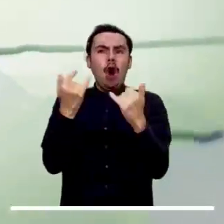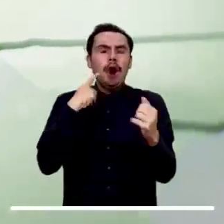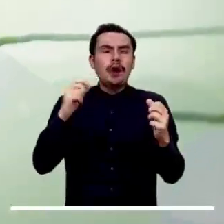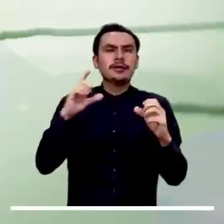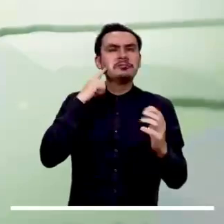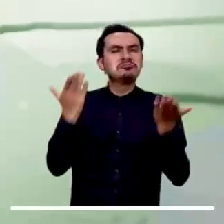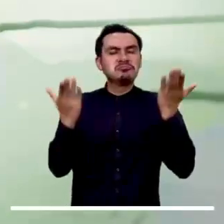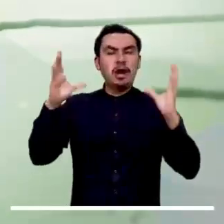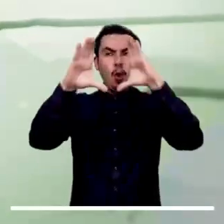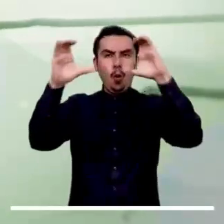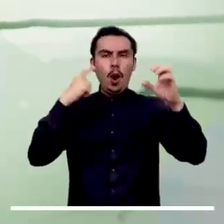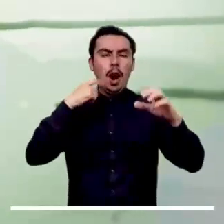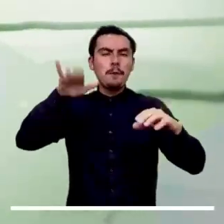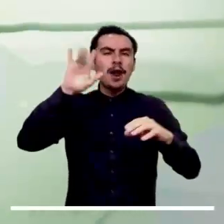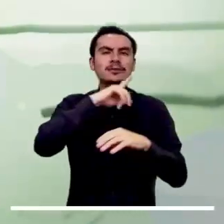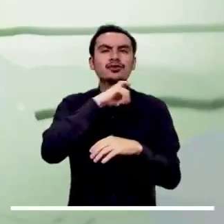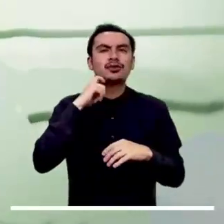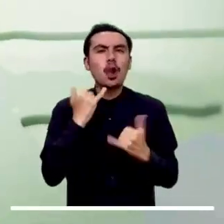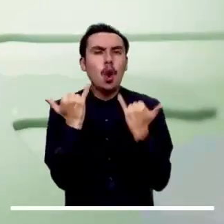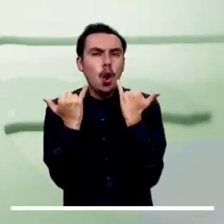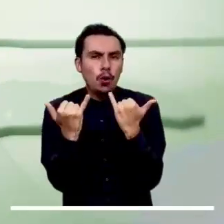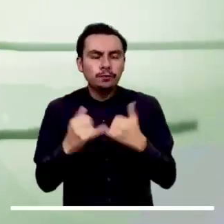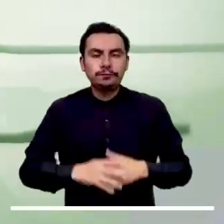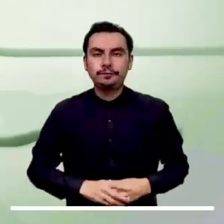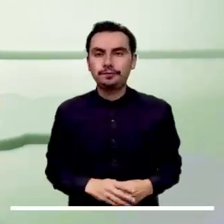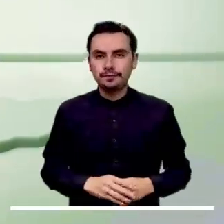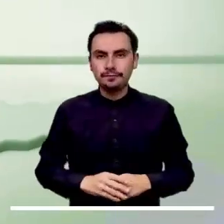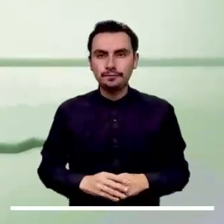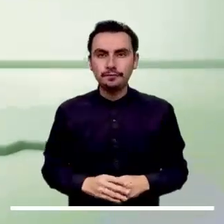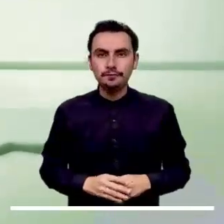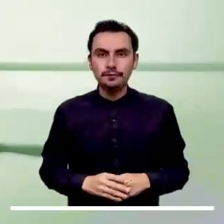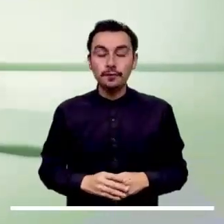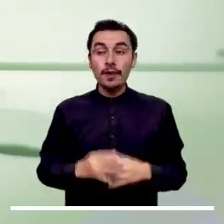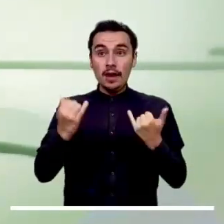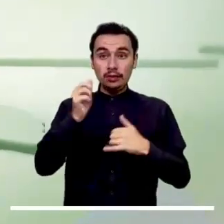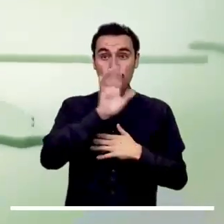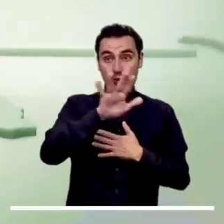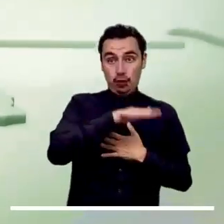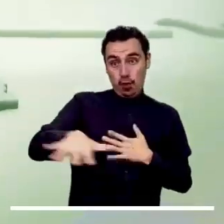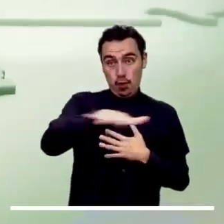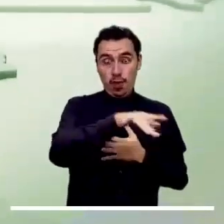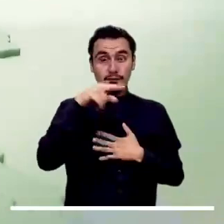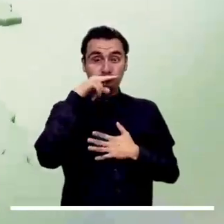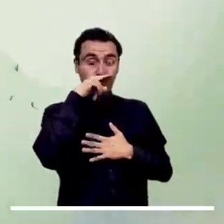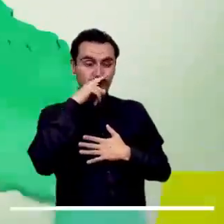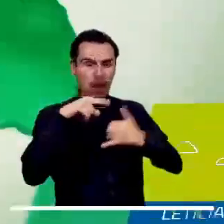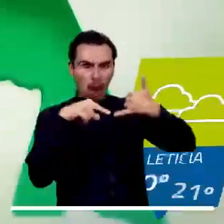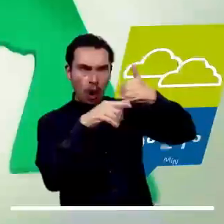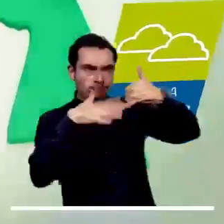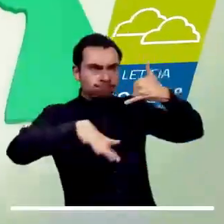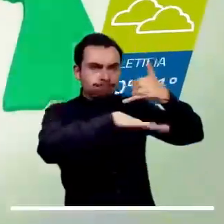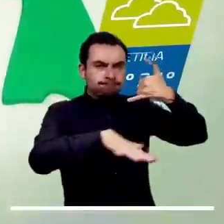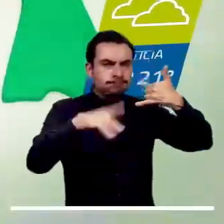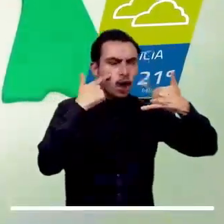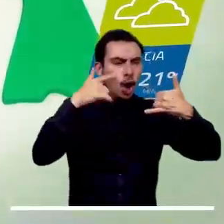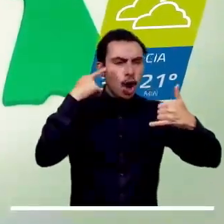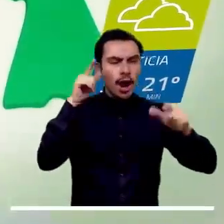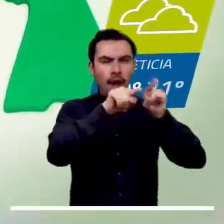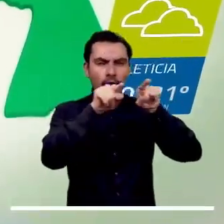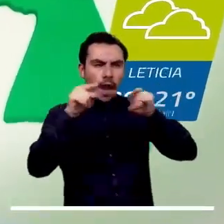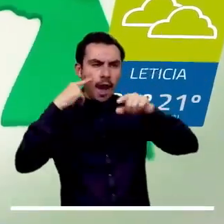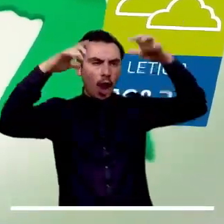mañana semicubierta y con baja probabilidad de lluvias. En la Amazonía se estiman lluvias de